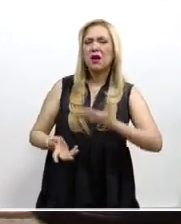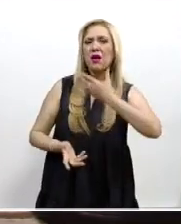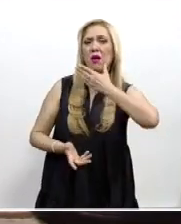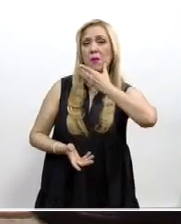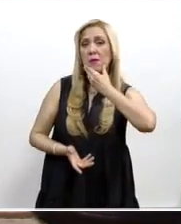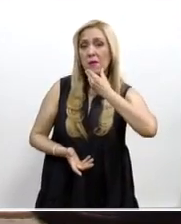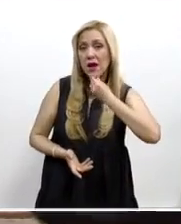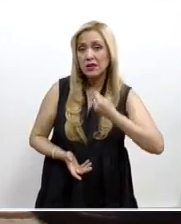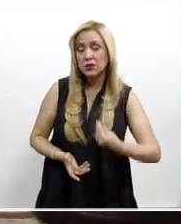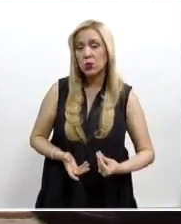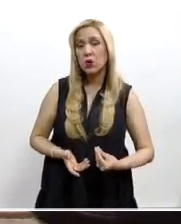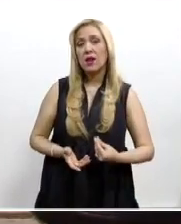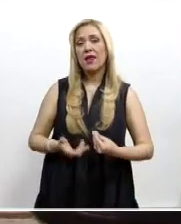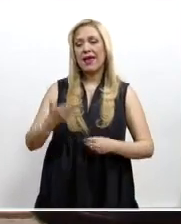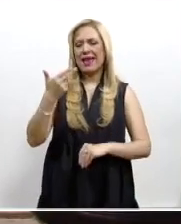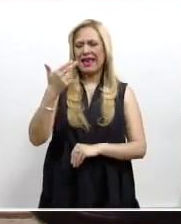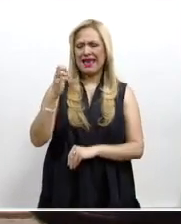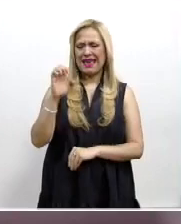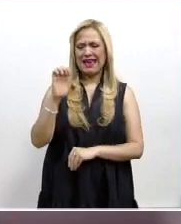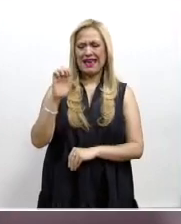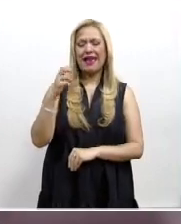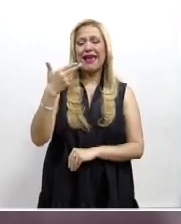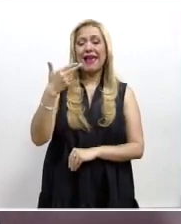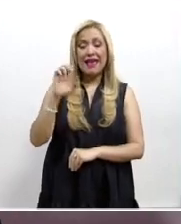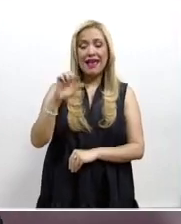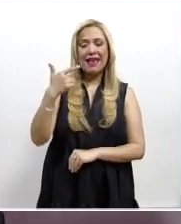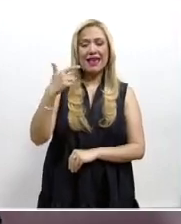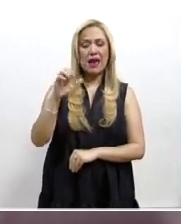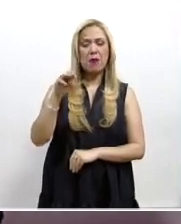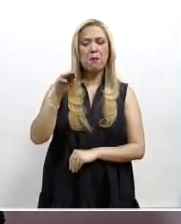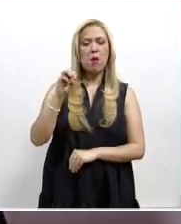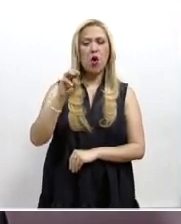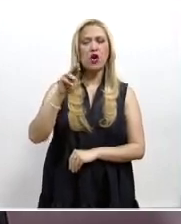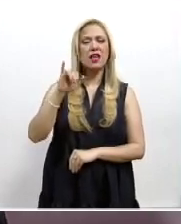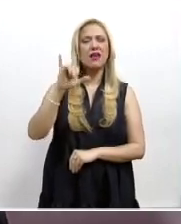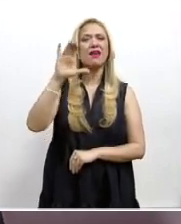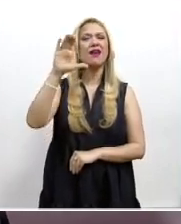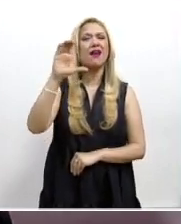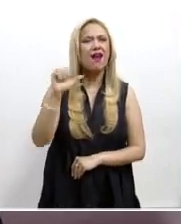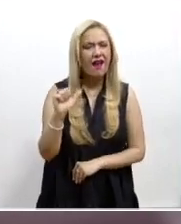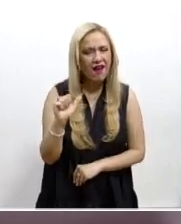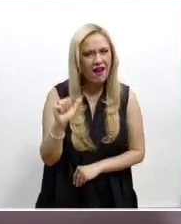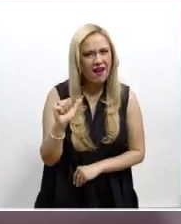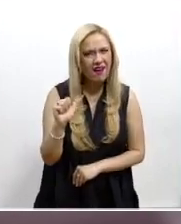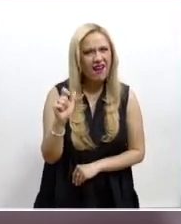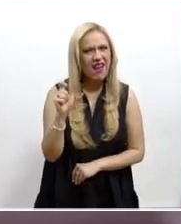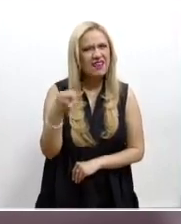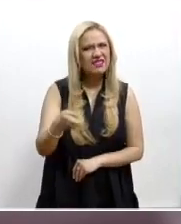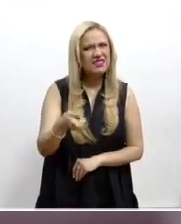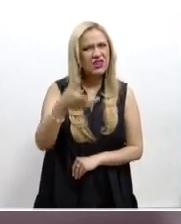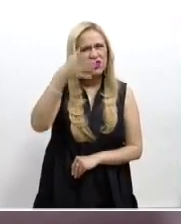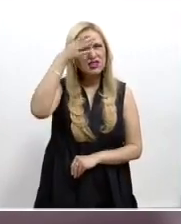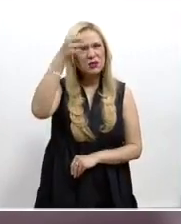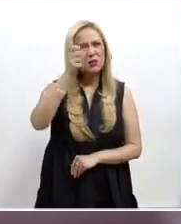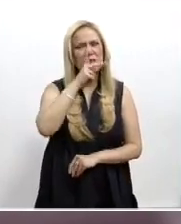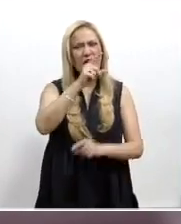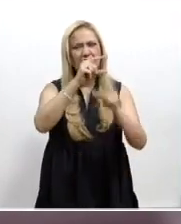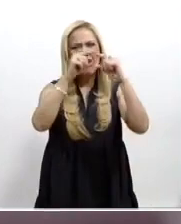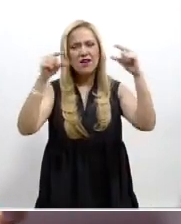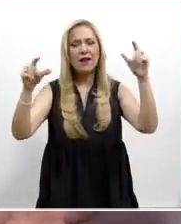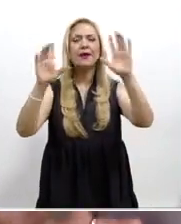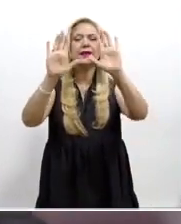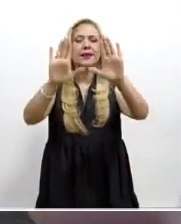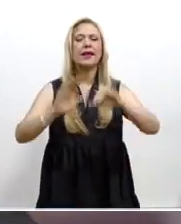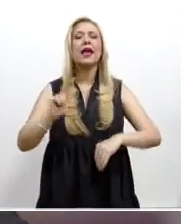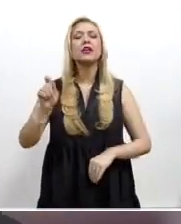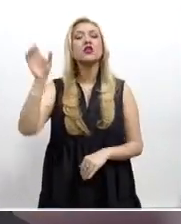masculinidad hegemónica? ¿Cómo nos lo podría explicar? Mira, este tema de la masculinidad hegemónica en realidad es un eufemismo para decir una